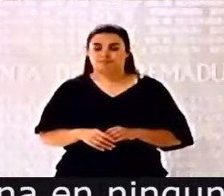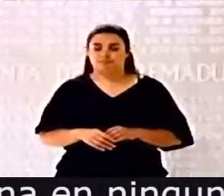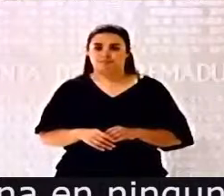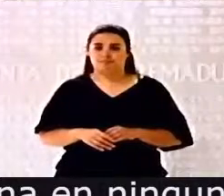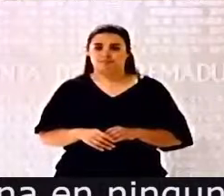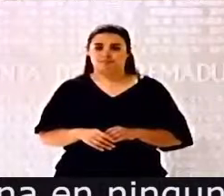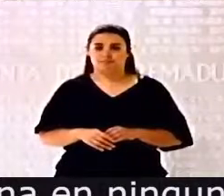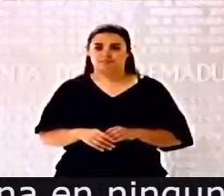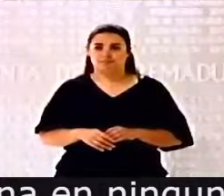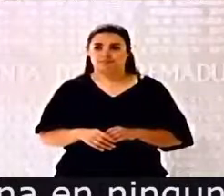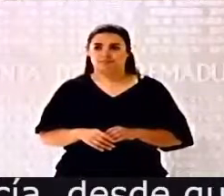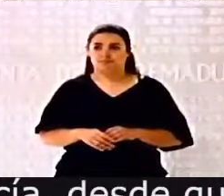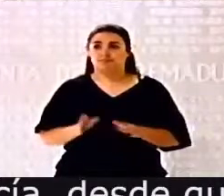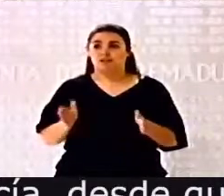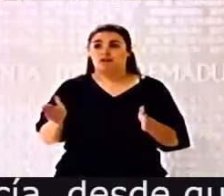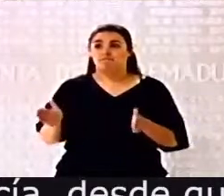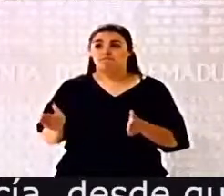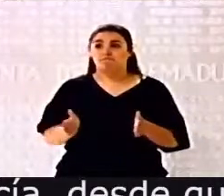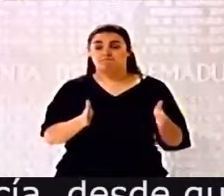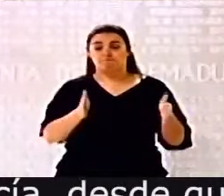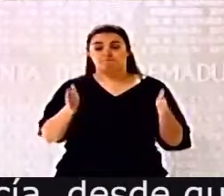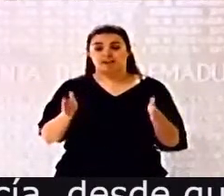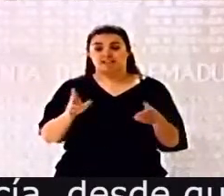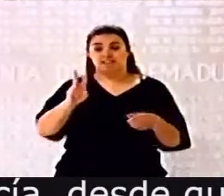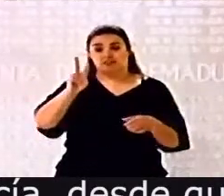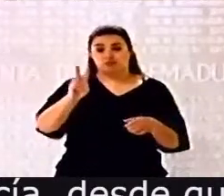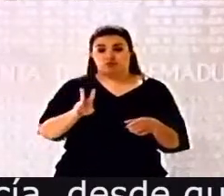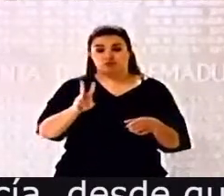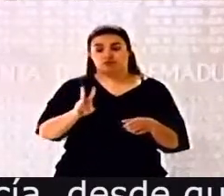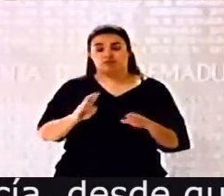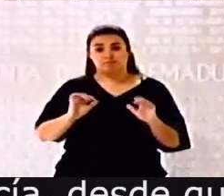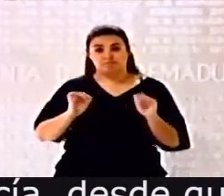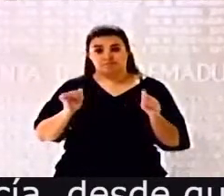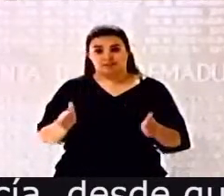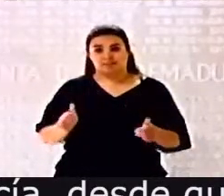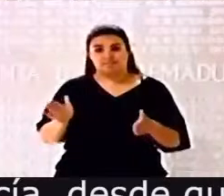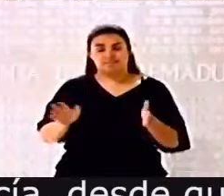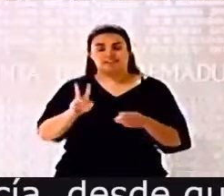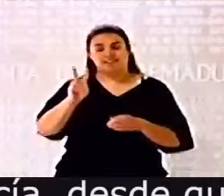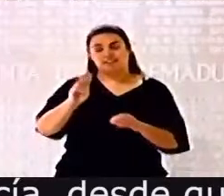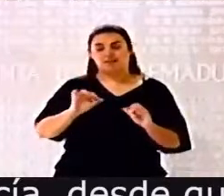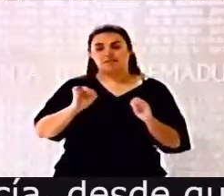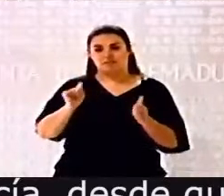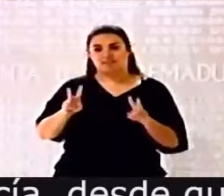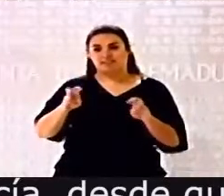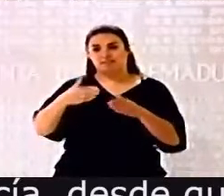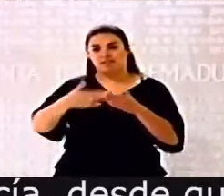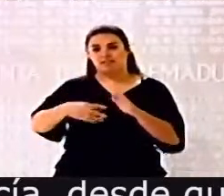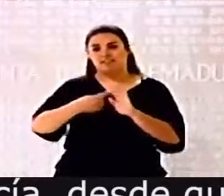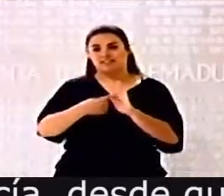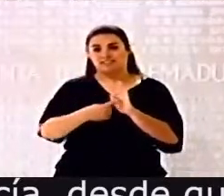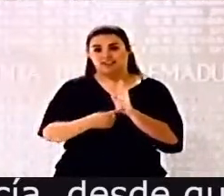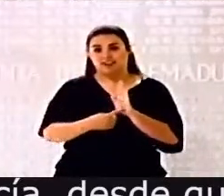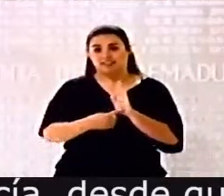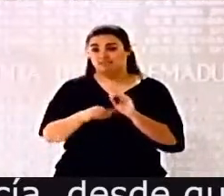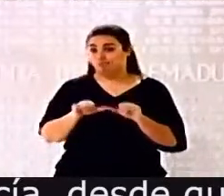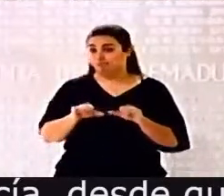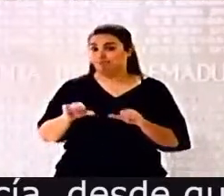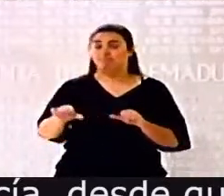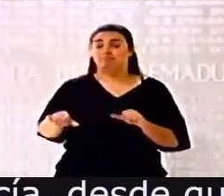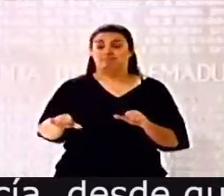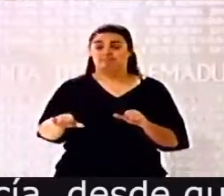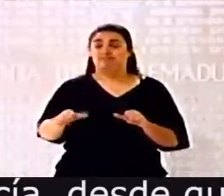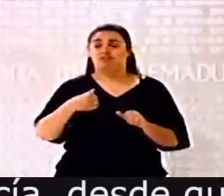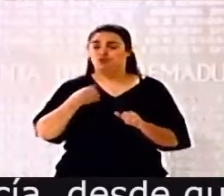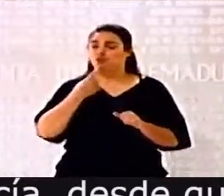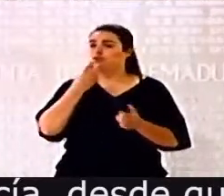Desde que pasamos a la fase 2, de desescalada, lo